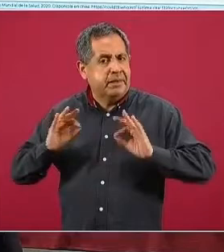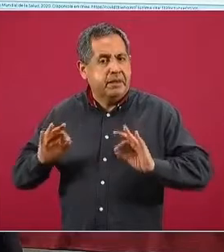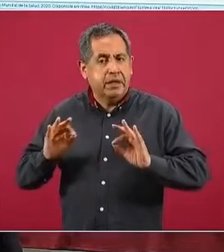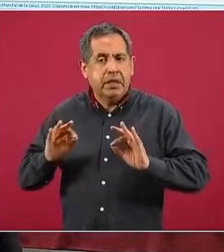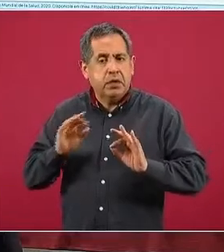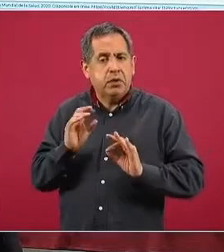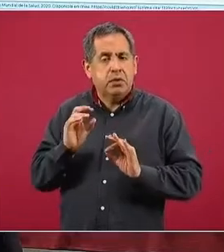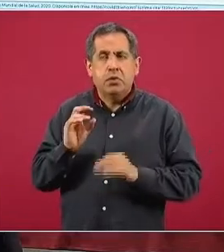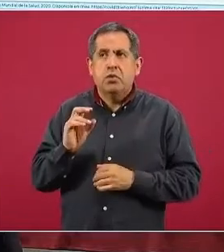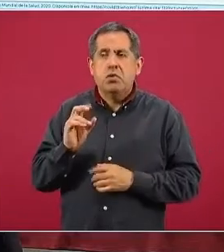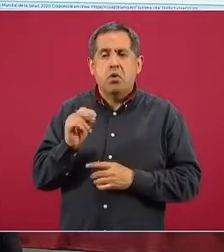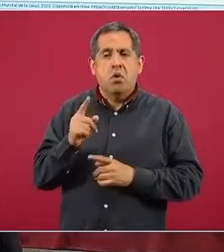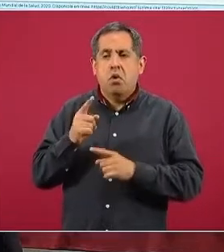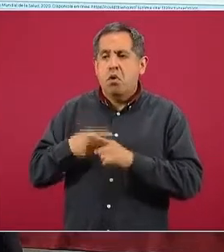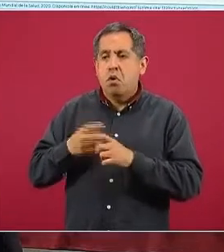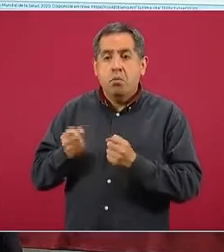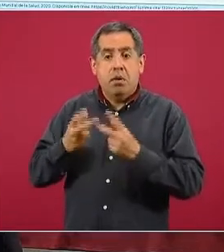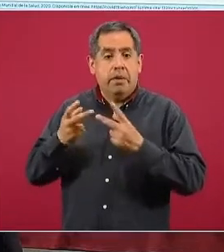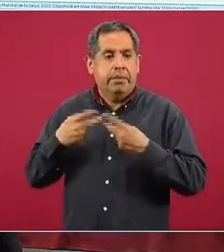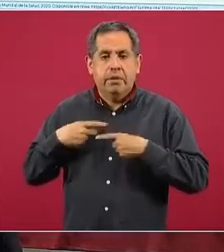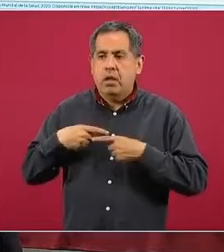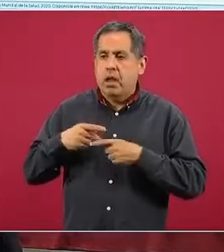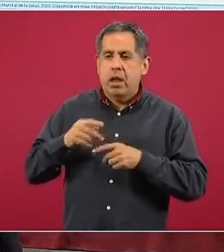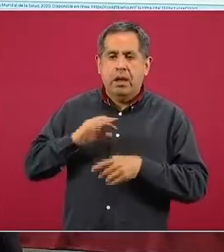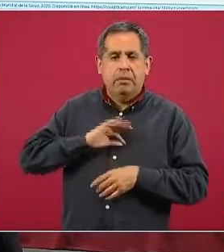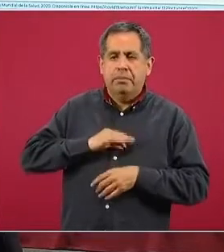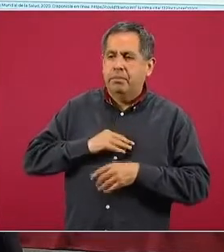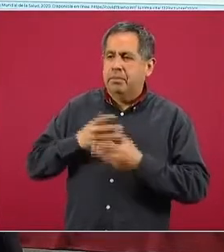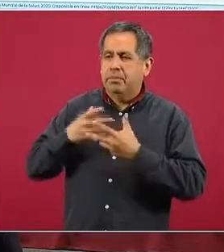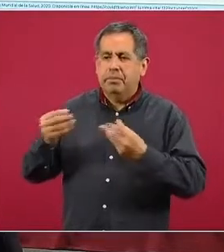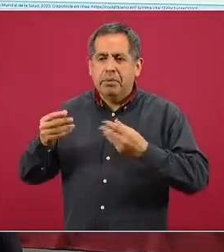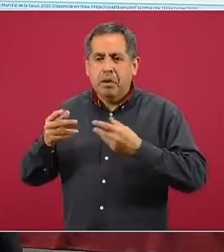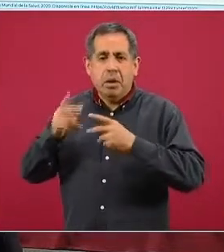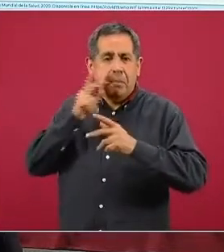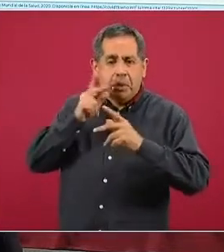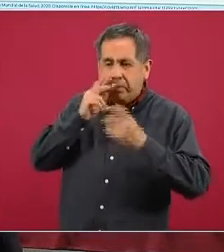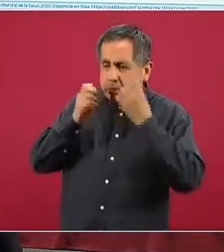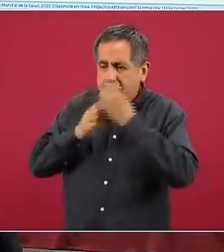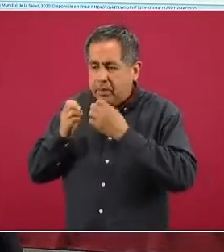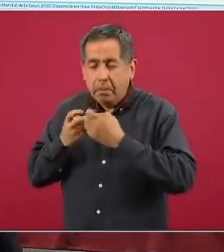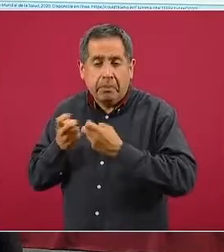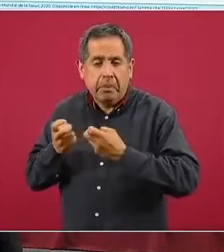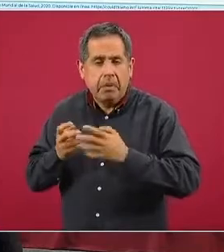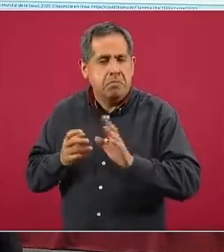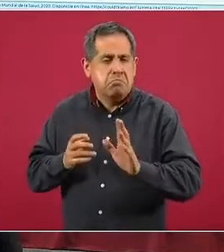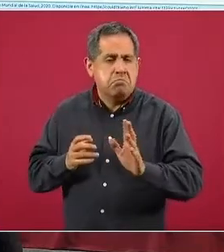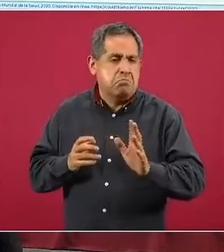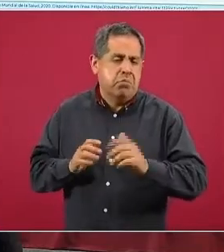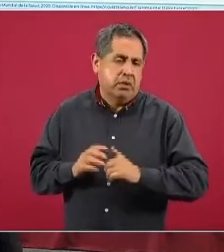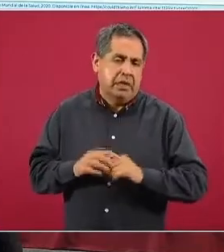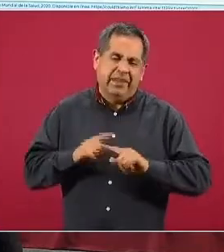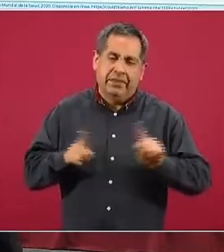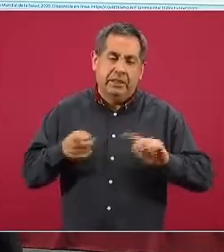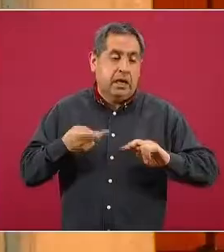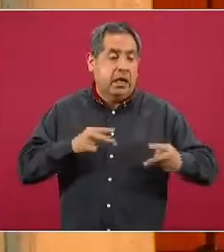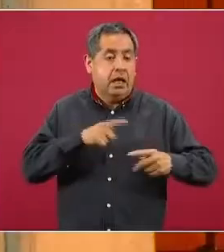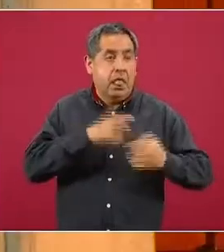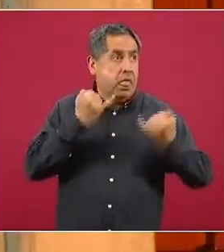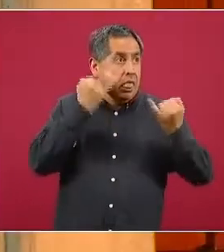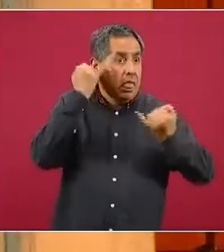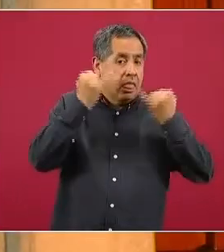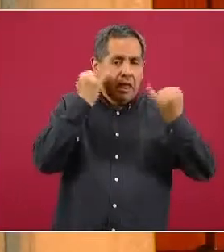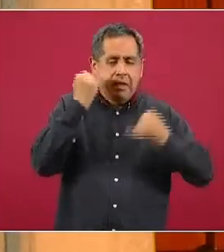atribuible a la cantidad o proporción de uso de pruebas diagnósticas, contrario a lo que se ha especulado sin